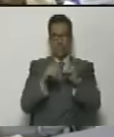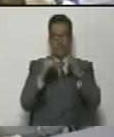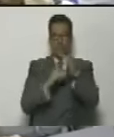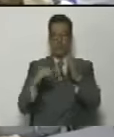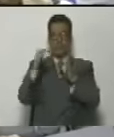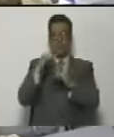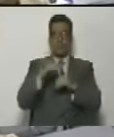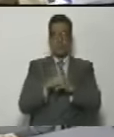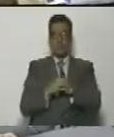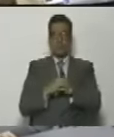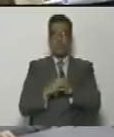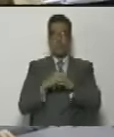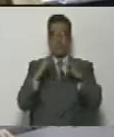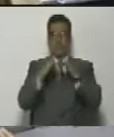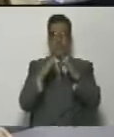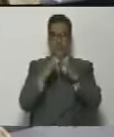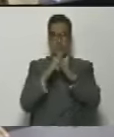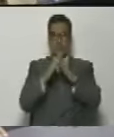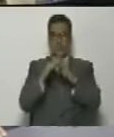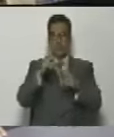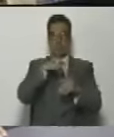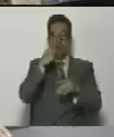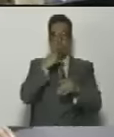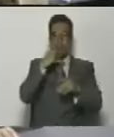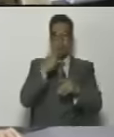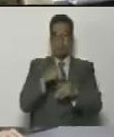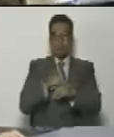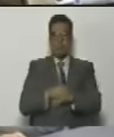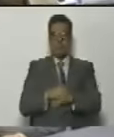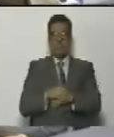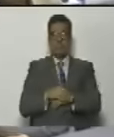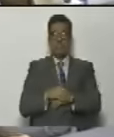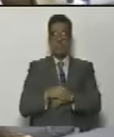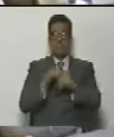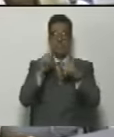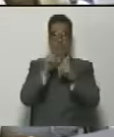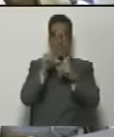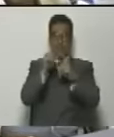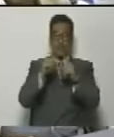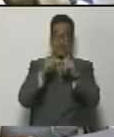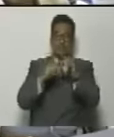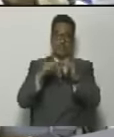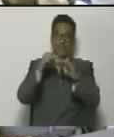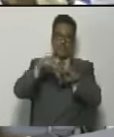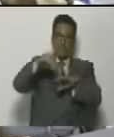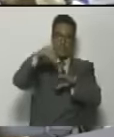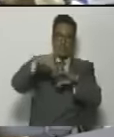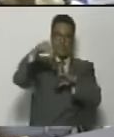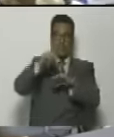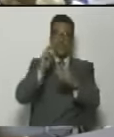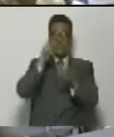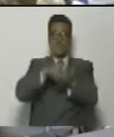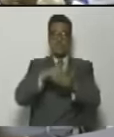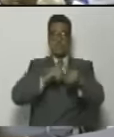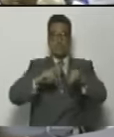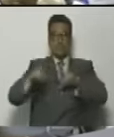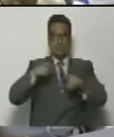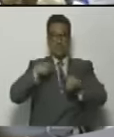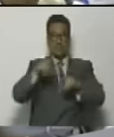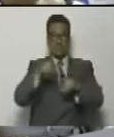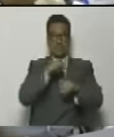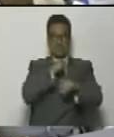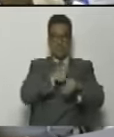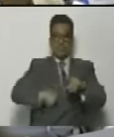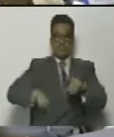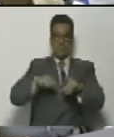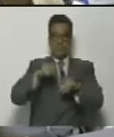altura, la casa de la política con P mayúscula. Ayer asistimos, dirigido por usted, señor